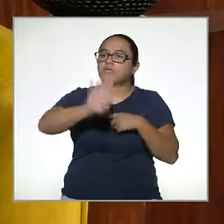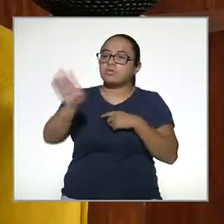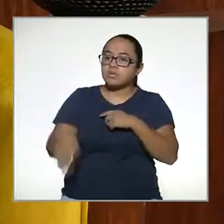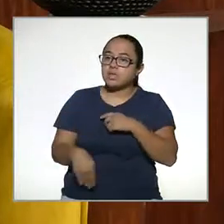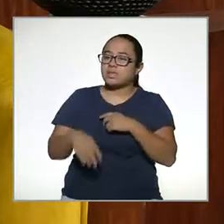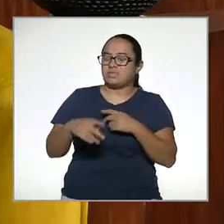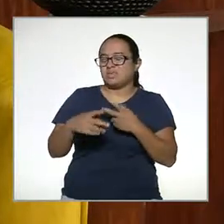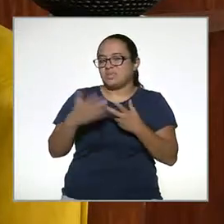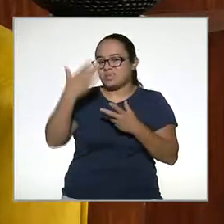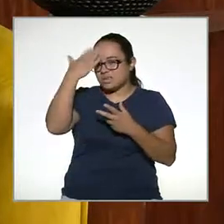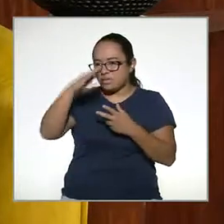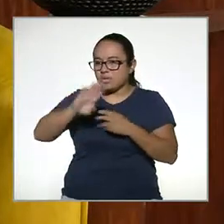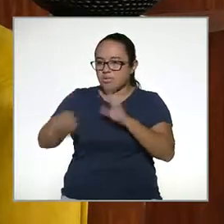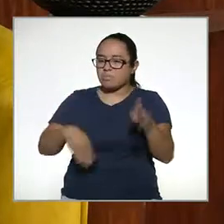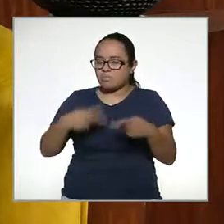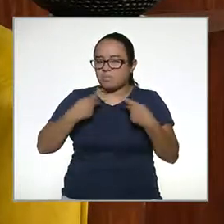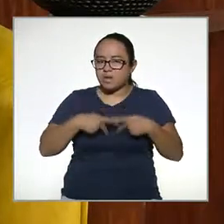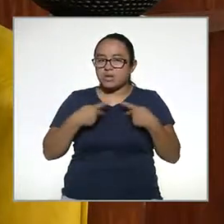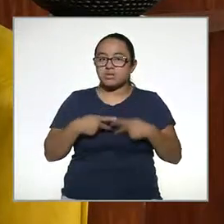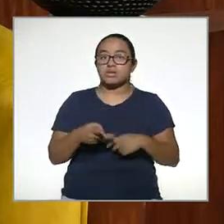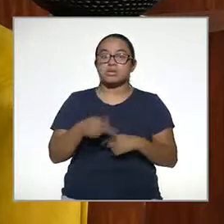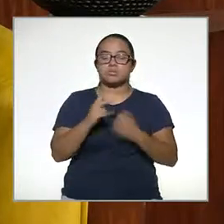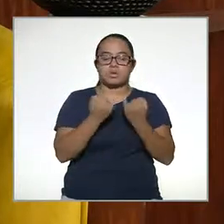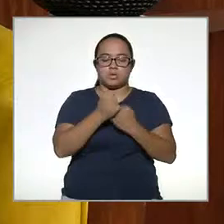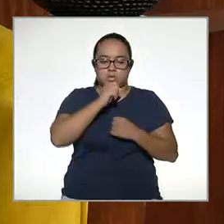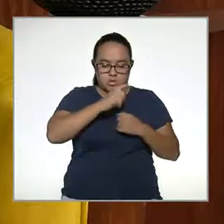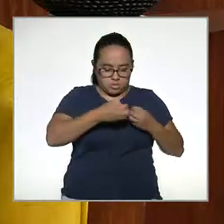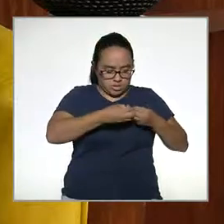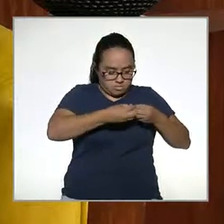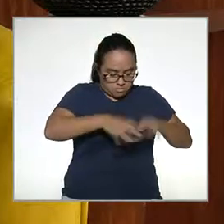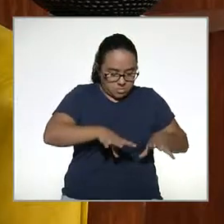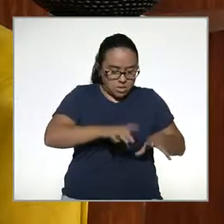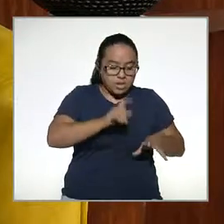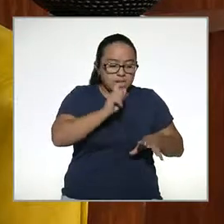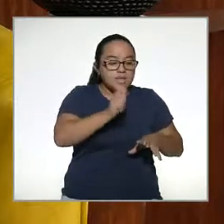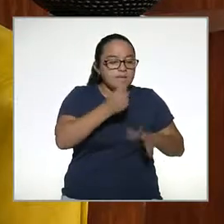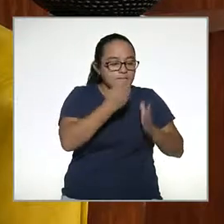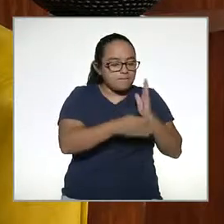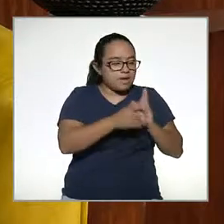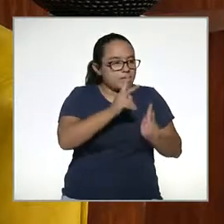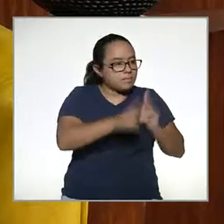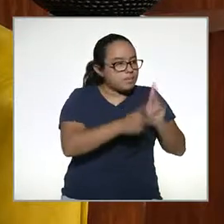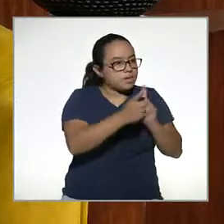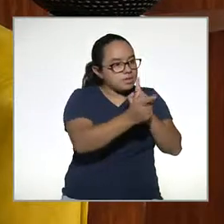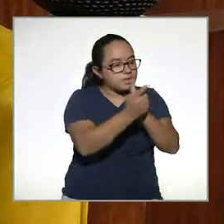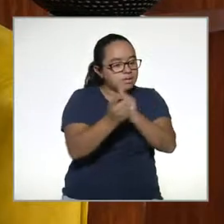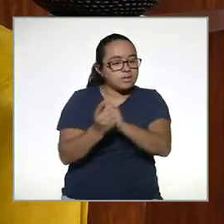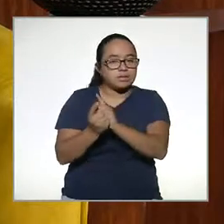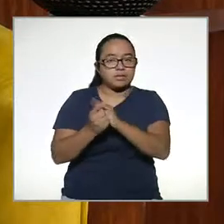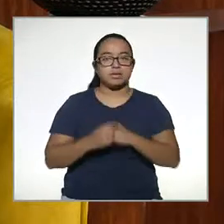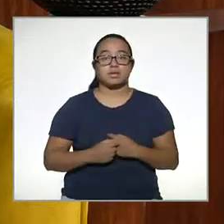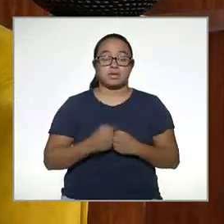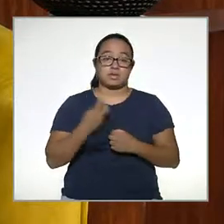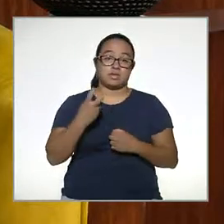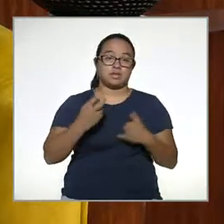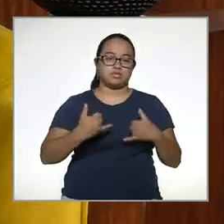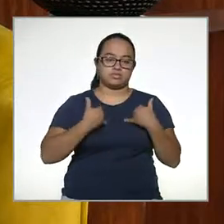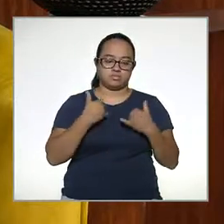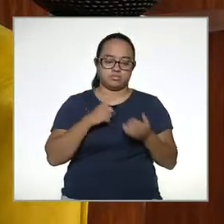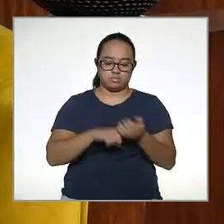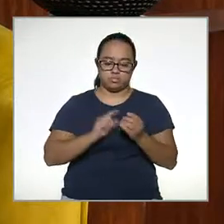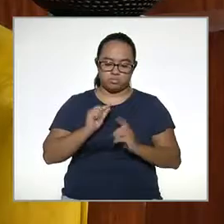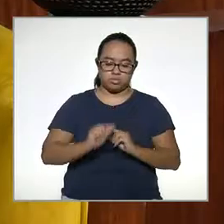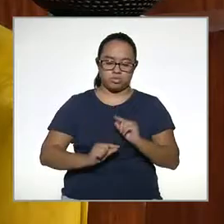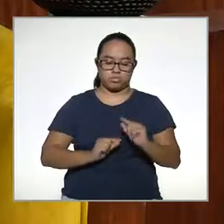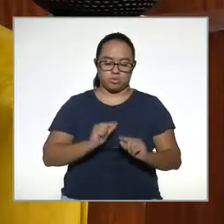muchos seres queridos y demás, sino también se pierde esta posibilidad de hablar con otros. Y entonces, sí, los chicos también se van deprimiendo,